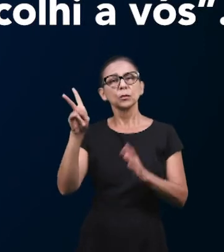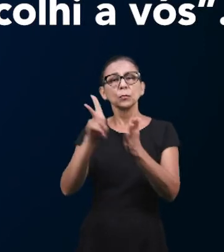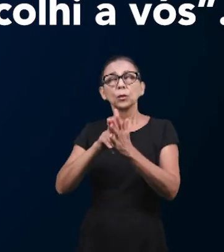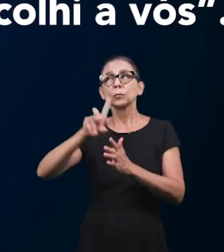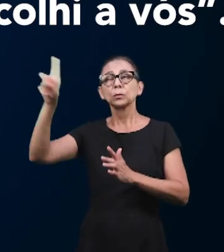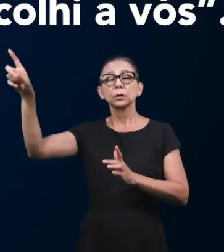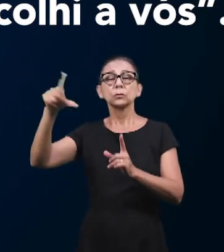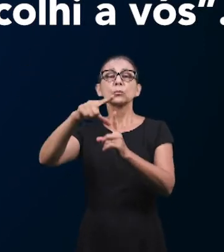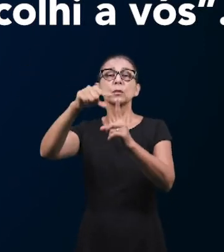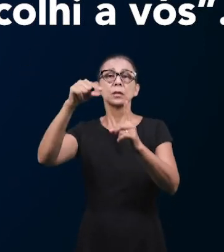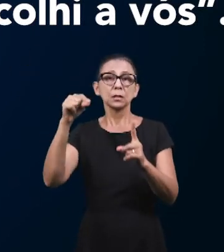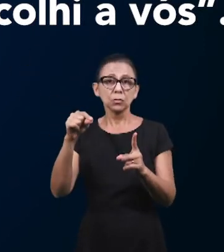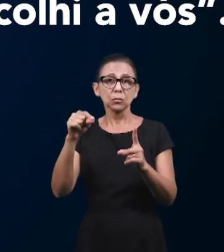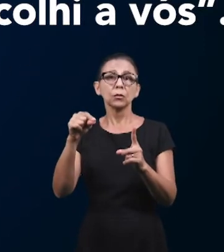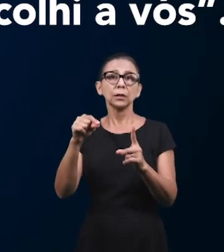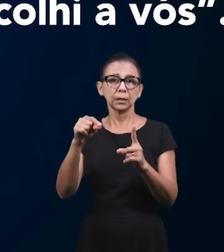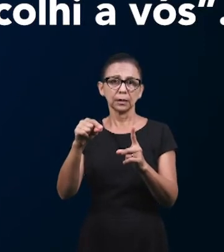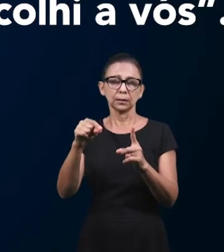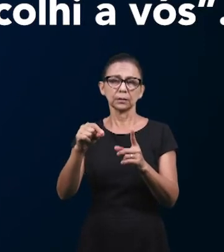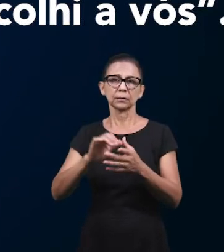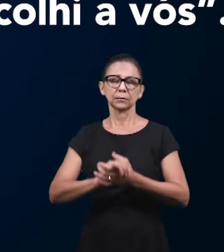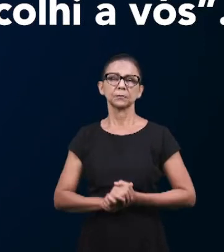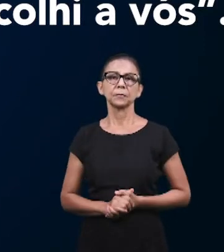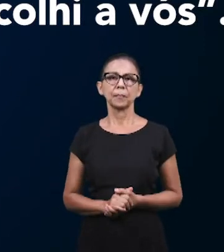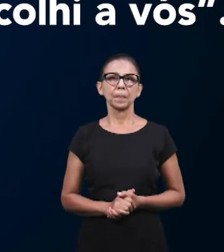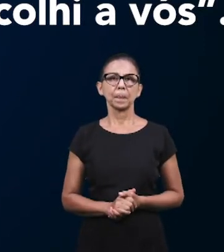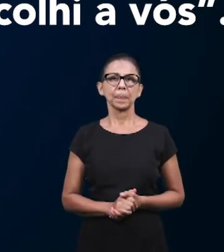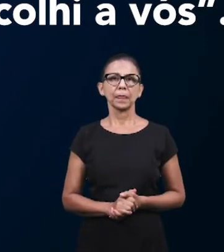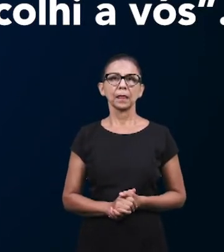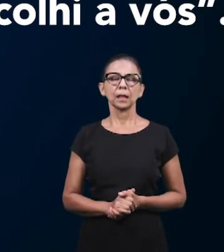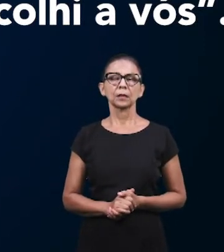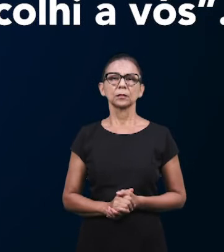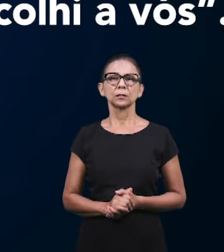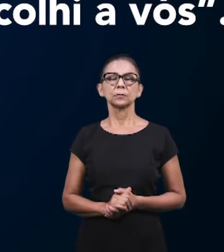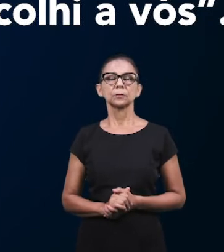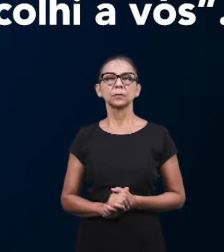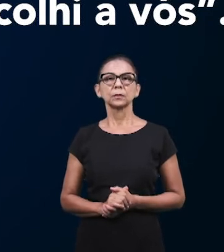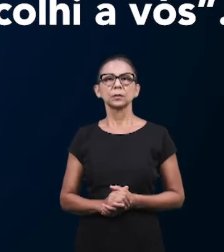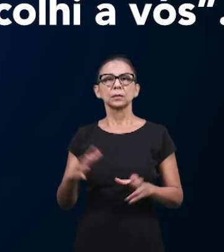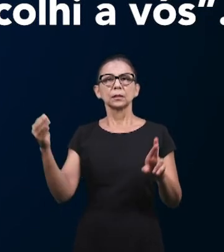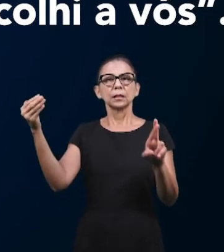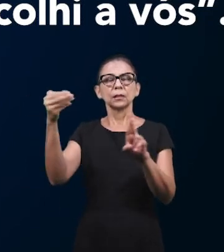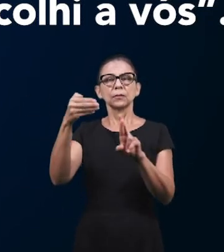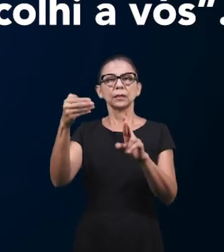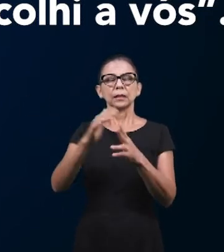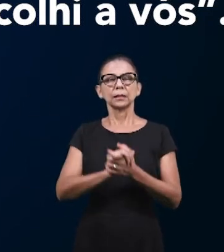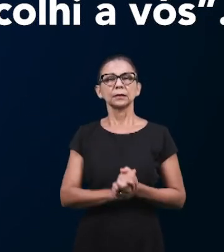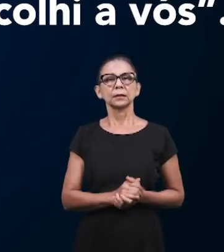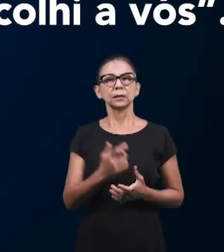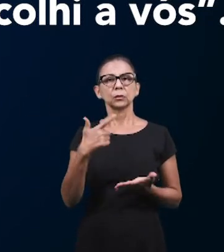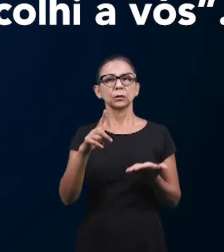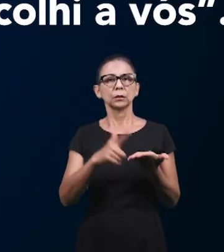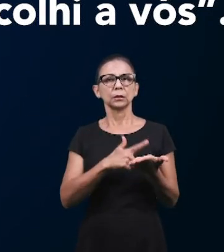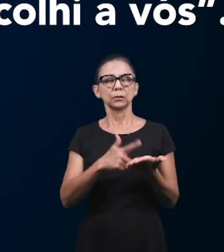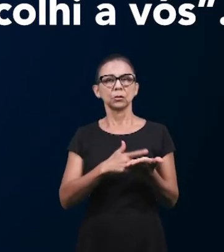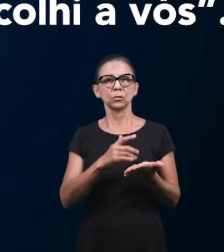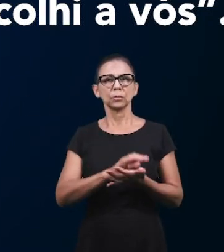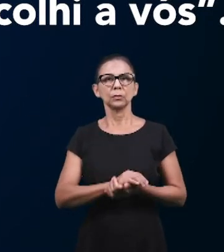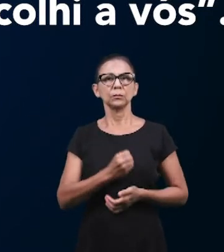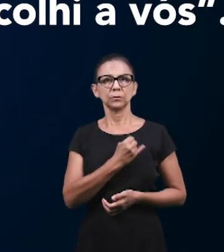Asimismo, encontramos otra referencia a esta afirmación en el libro de Juan, capítulo 15, versículo